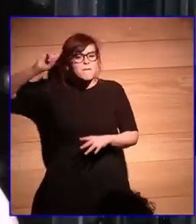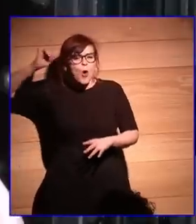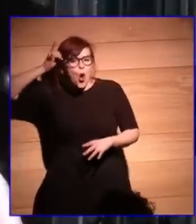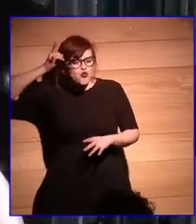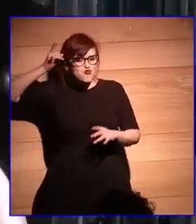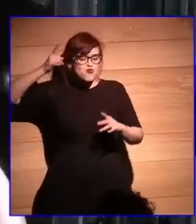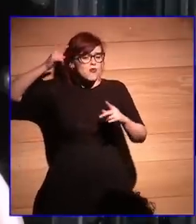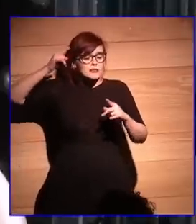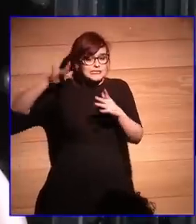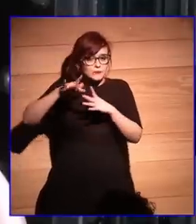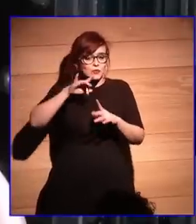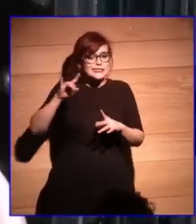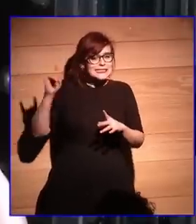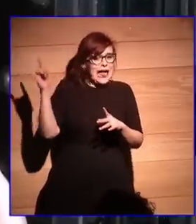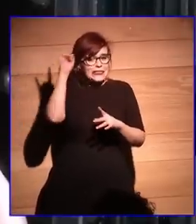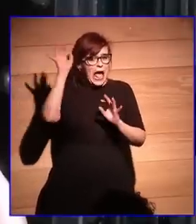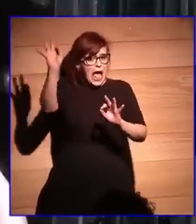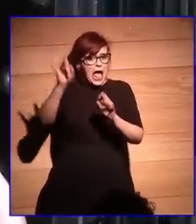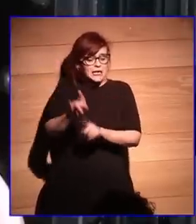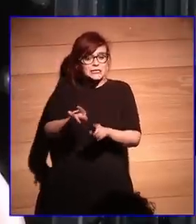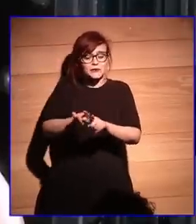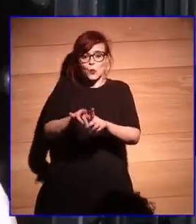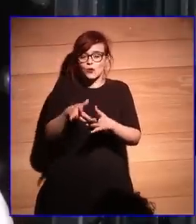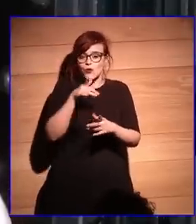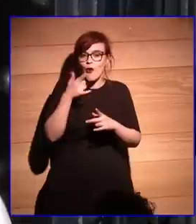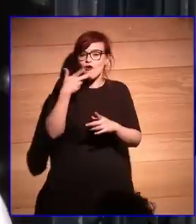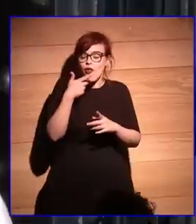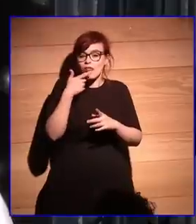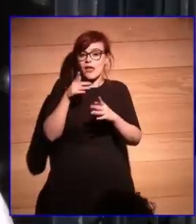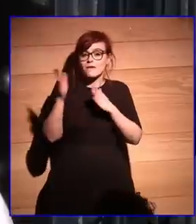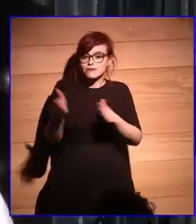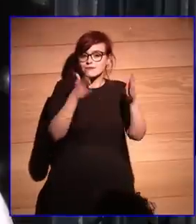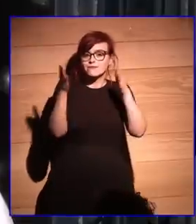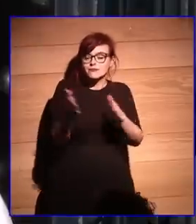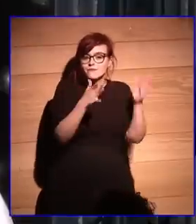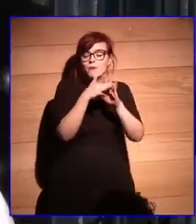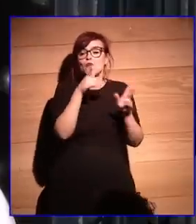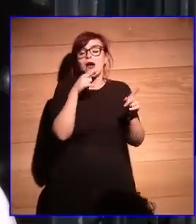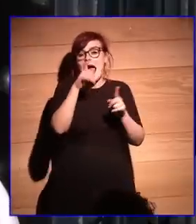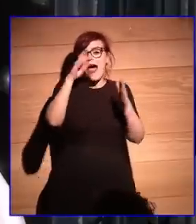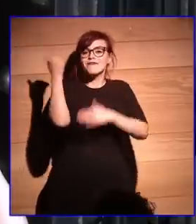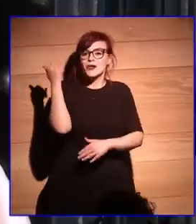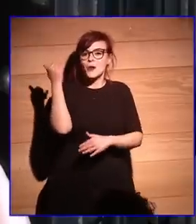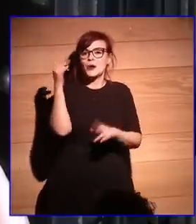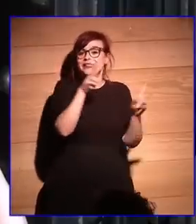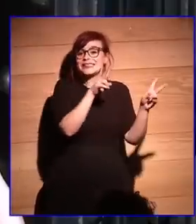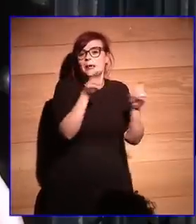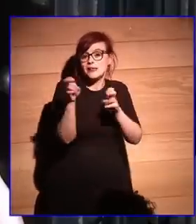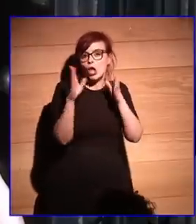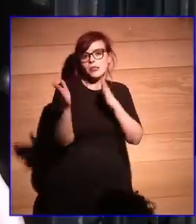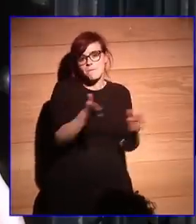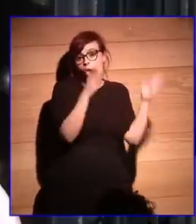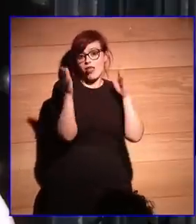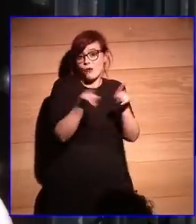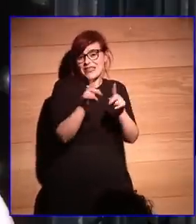y del que conoceremos poco a poco, con las sucesivas temporadas del Antiguo Testamento, iremos